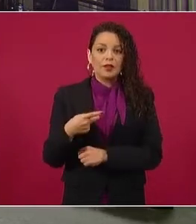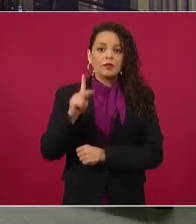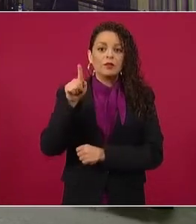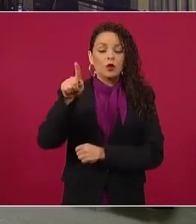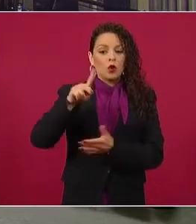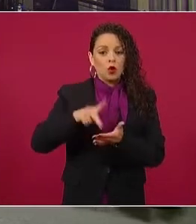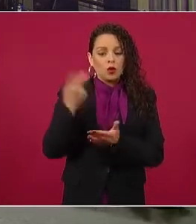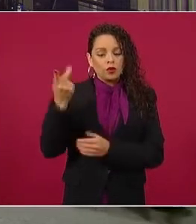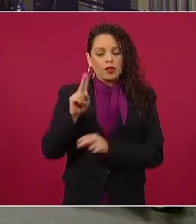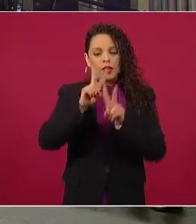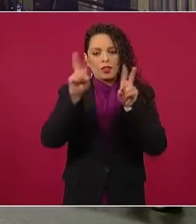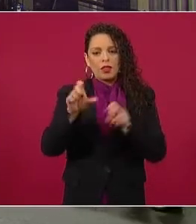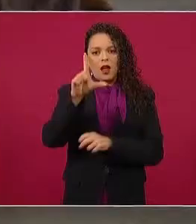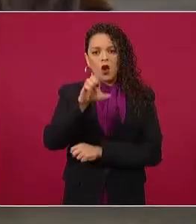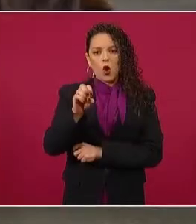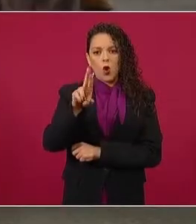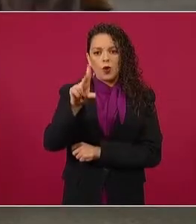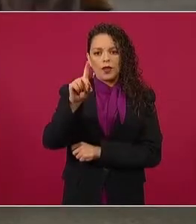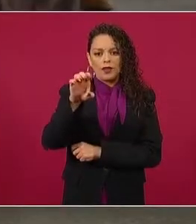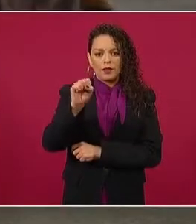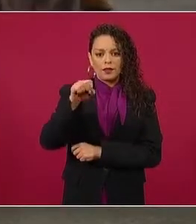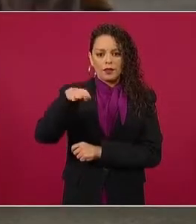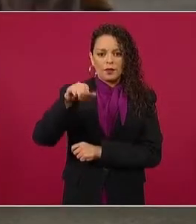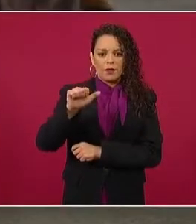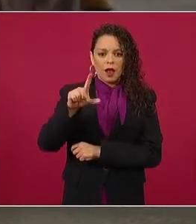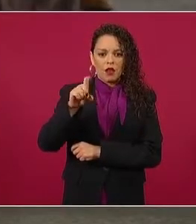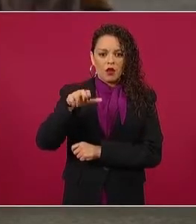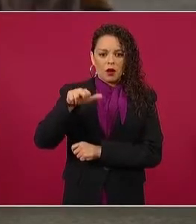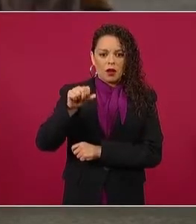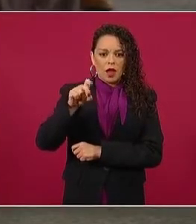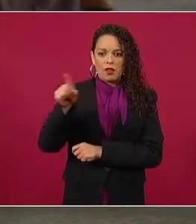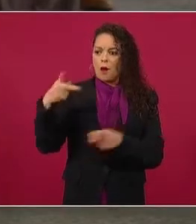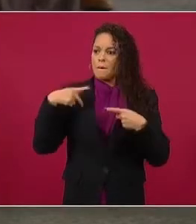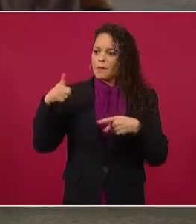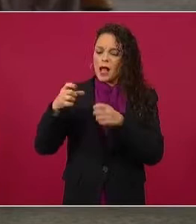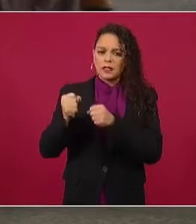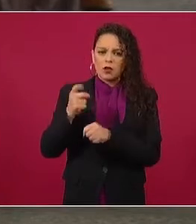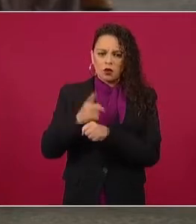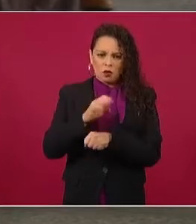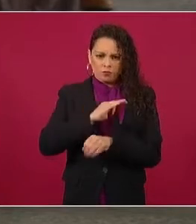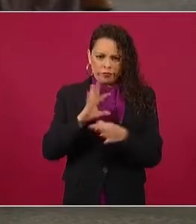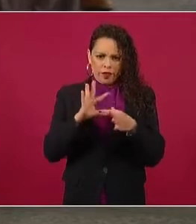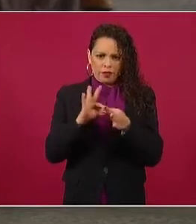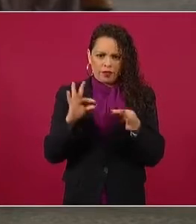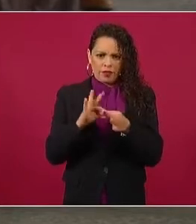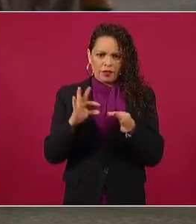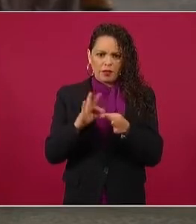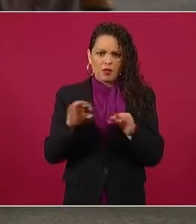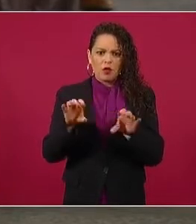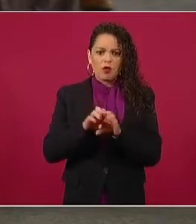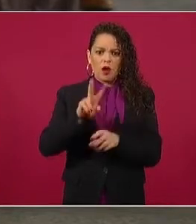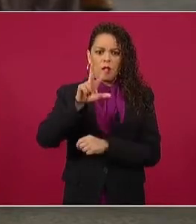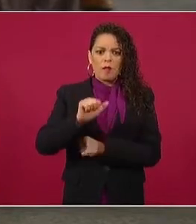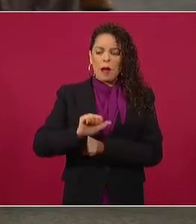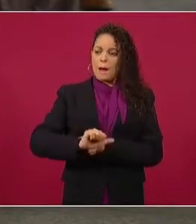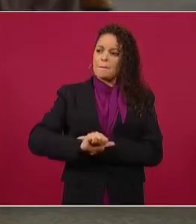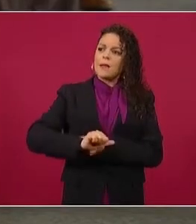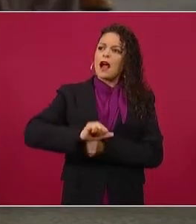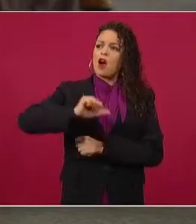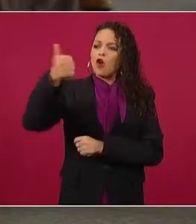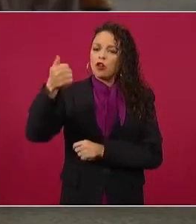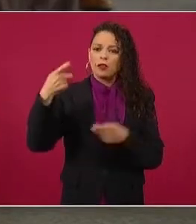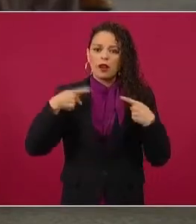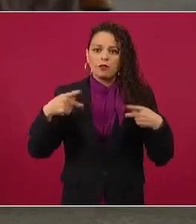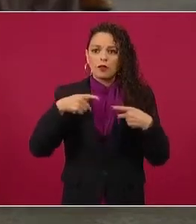Lourdes Maldonado, si nos pueden hablar las personas de seguridad, ¿qué avance hay en los demás casos de los